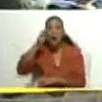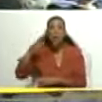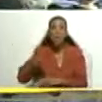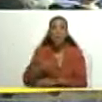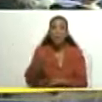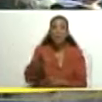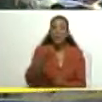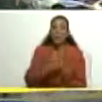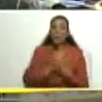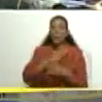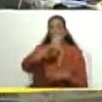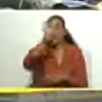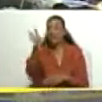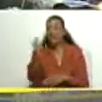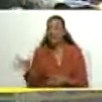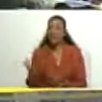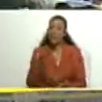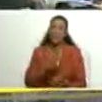Esequibo es